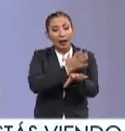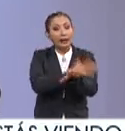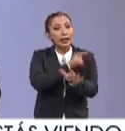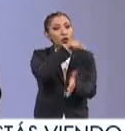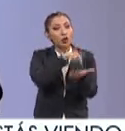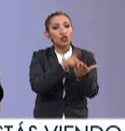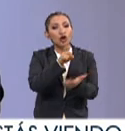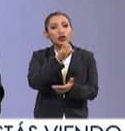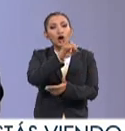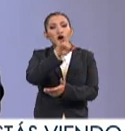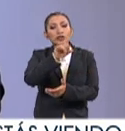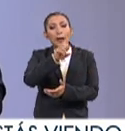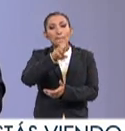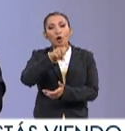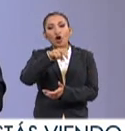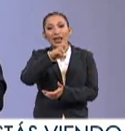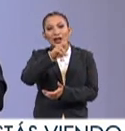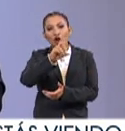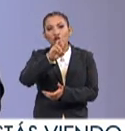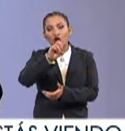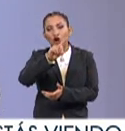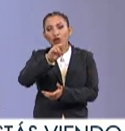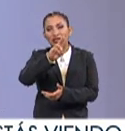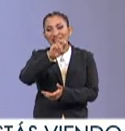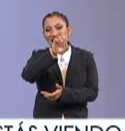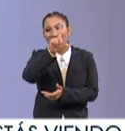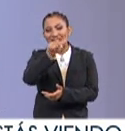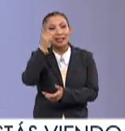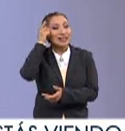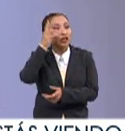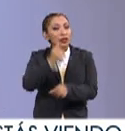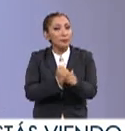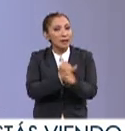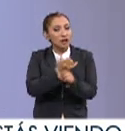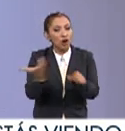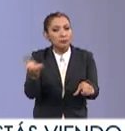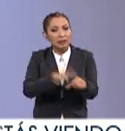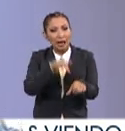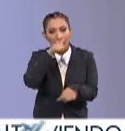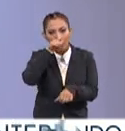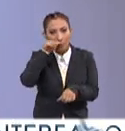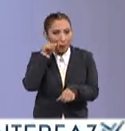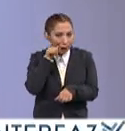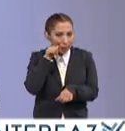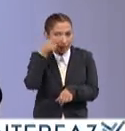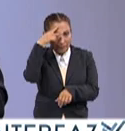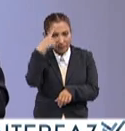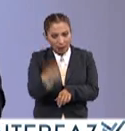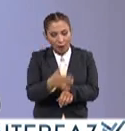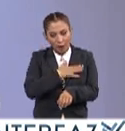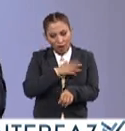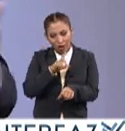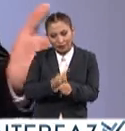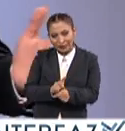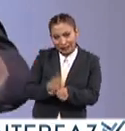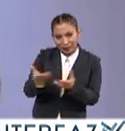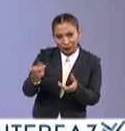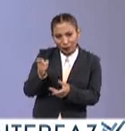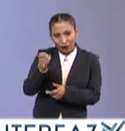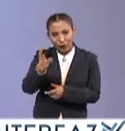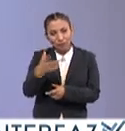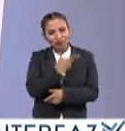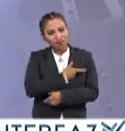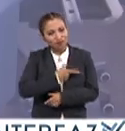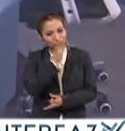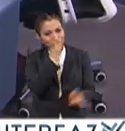en el estudio el doctor José Moreno Rodríguez. Él es director de investigación del Hospital Juárez de México. Muy buenos días, doctor.